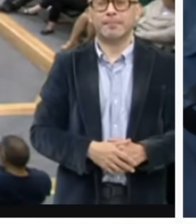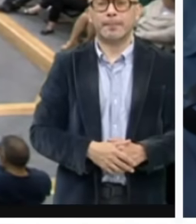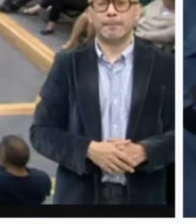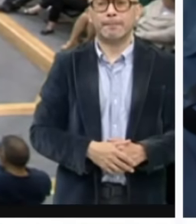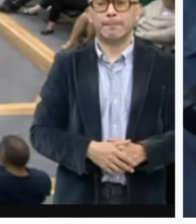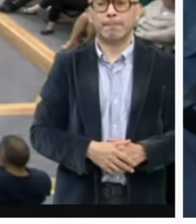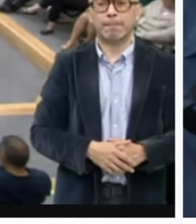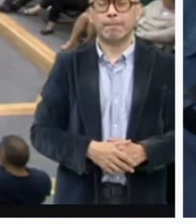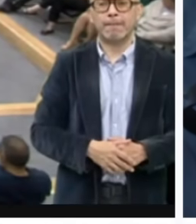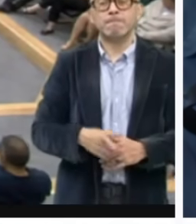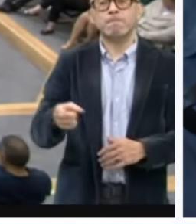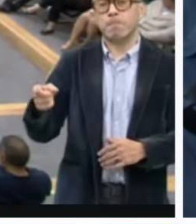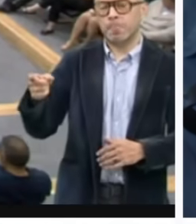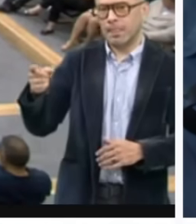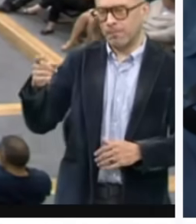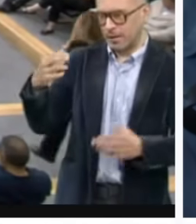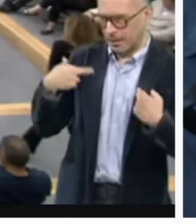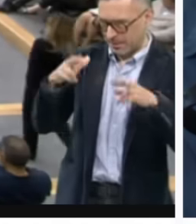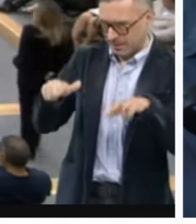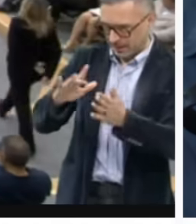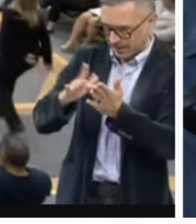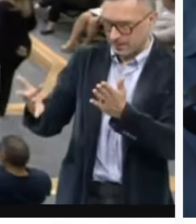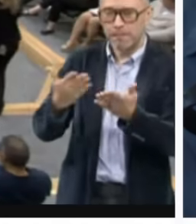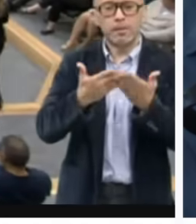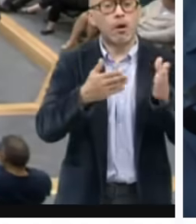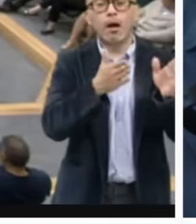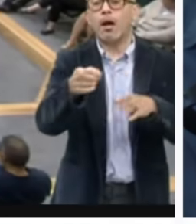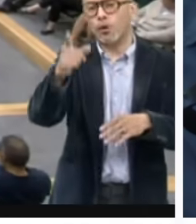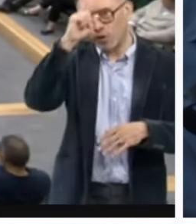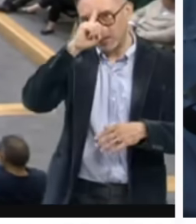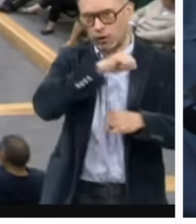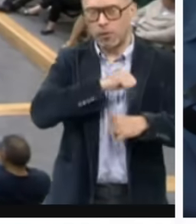Gracias, señor representante. Adelante, consejero Arturo Castillo.